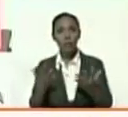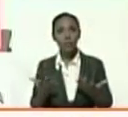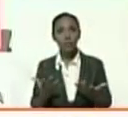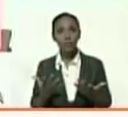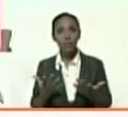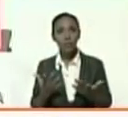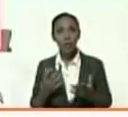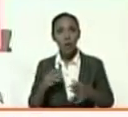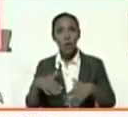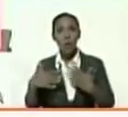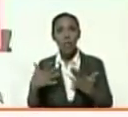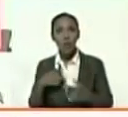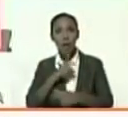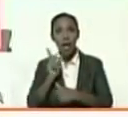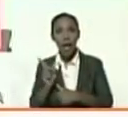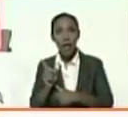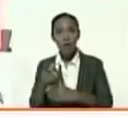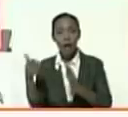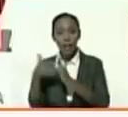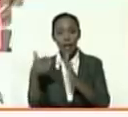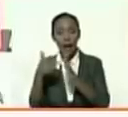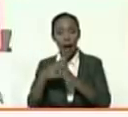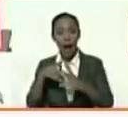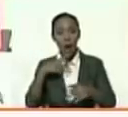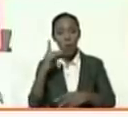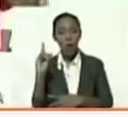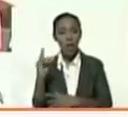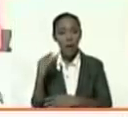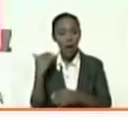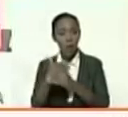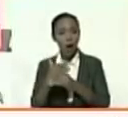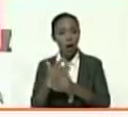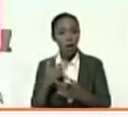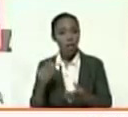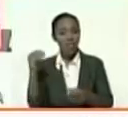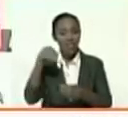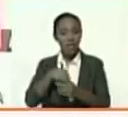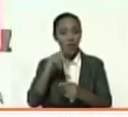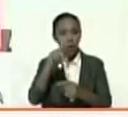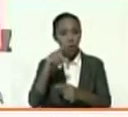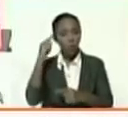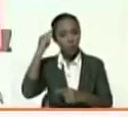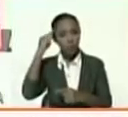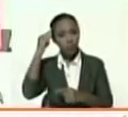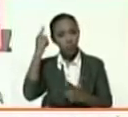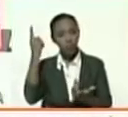atacan a Bolivia, y todo es dentro de una lógica, pues, de accionar.